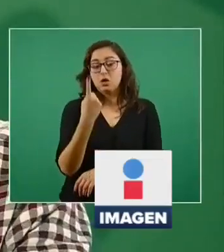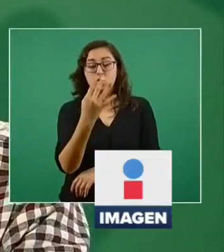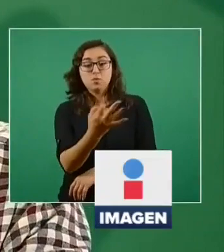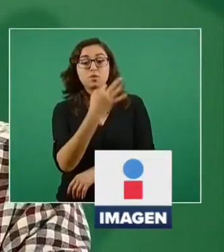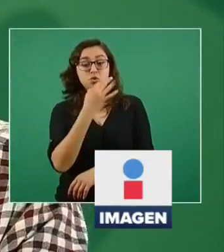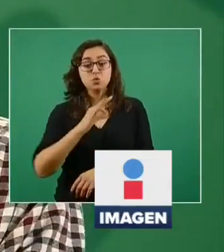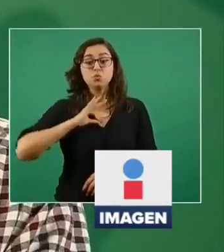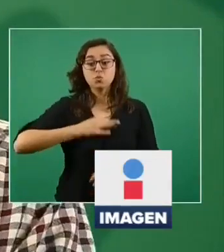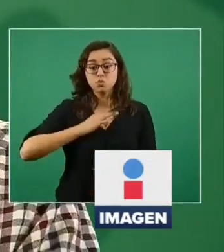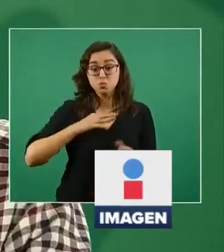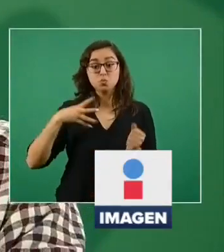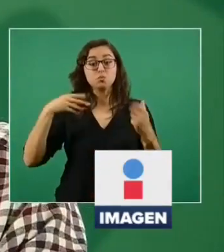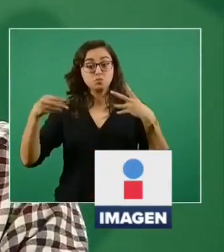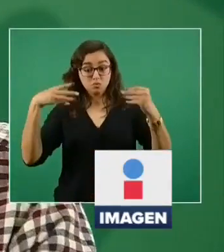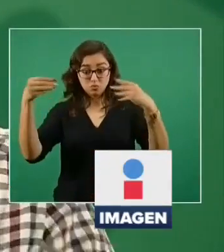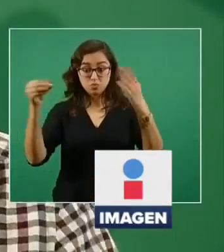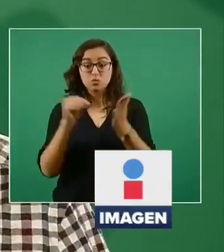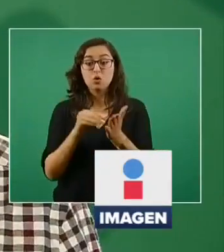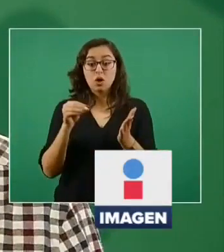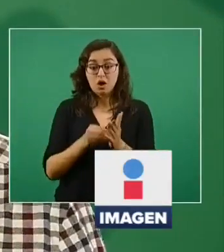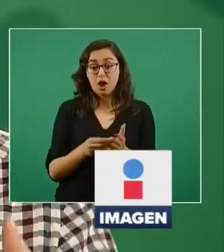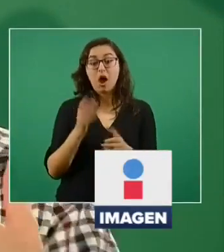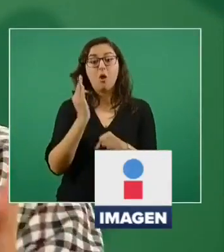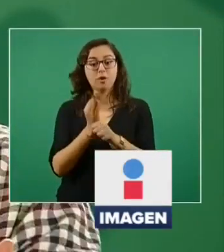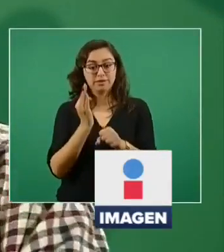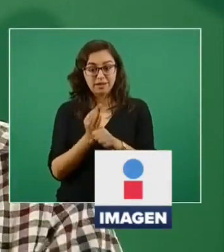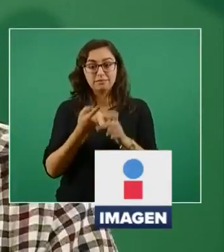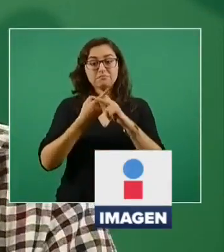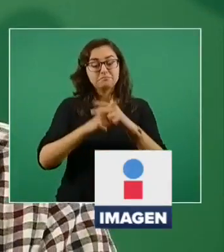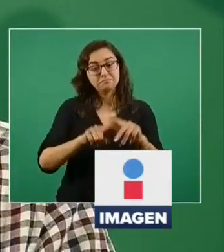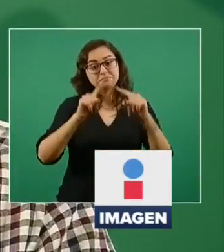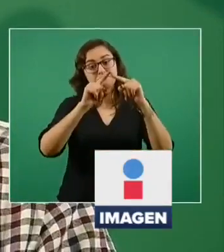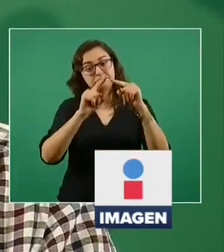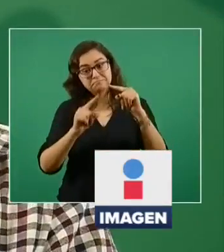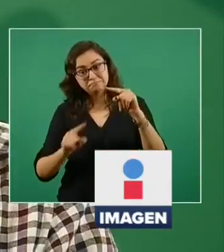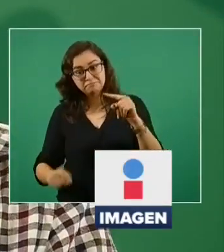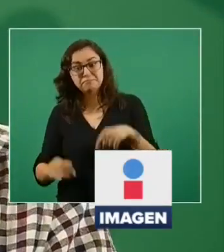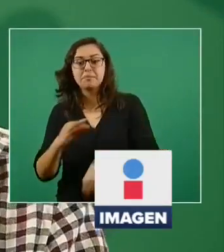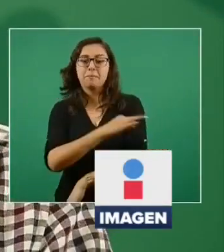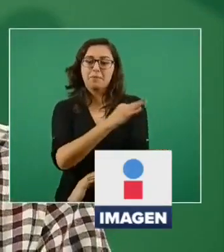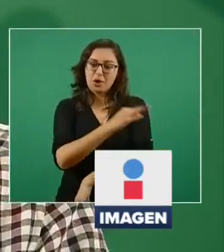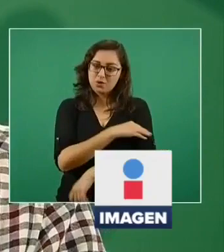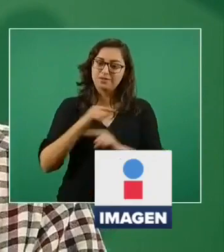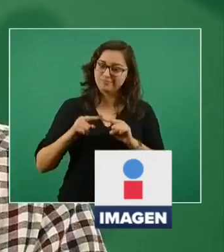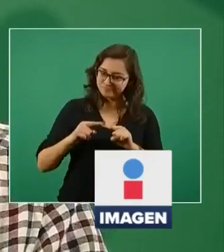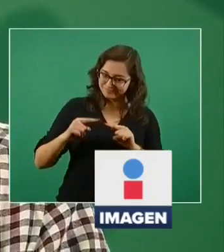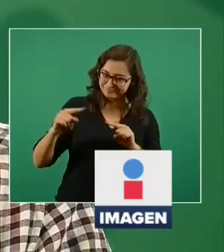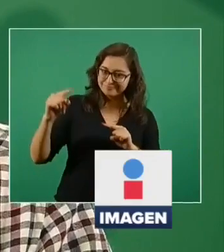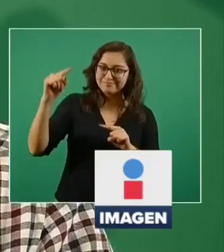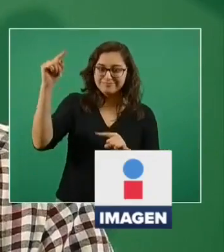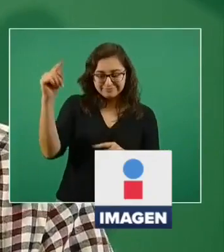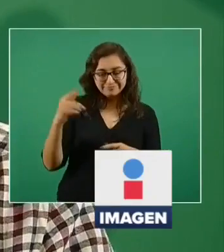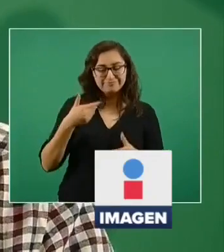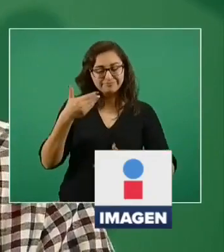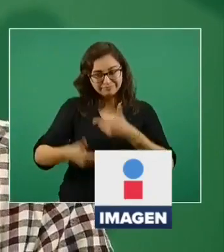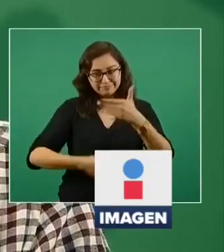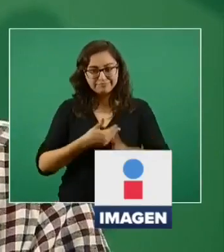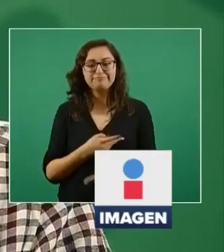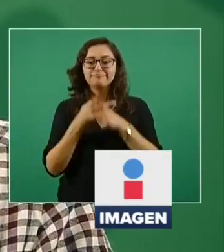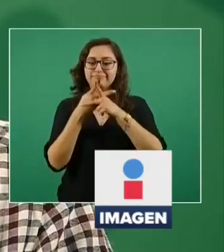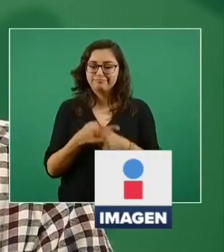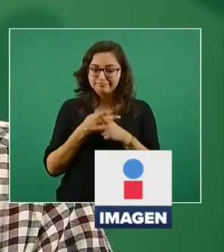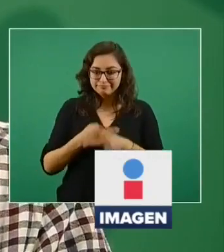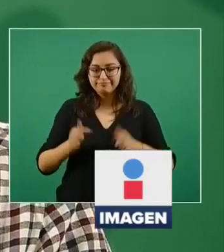va, por lo menos en este momento, a la baja. La vacunación va para adelante. Sigamos con calma,